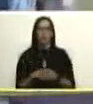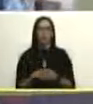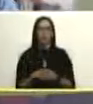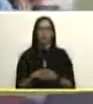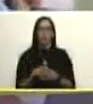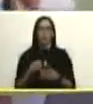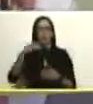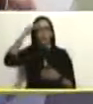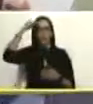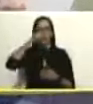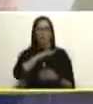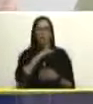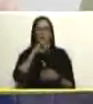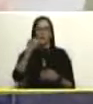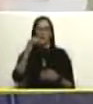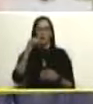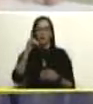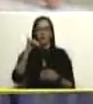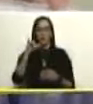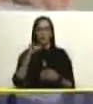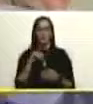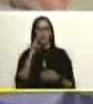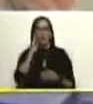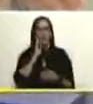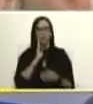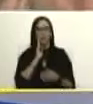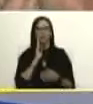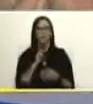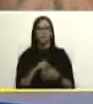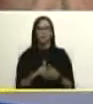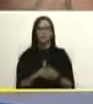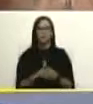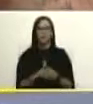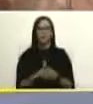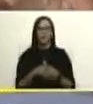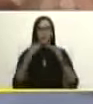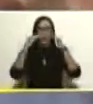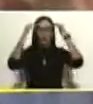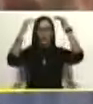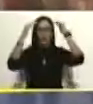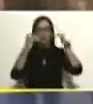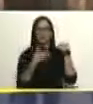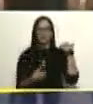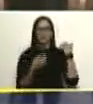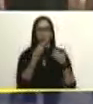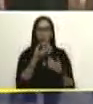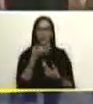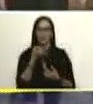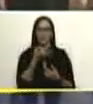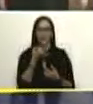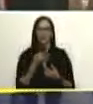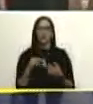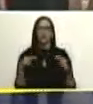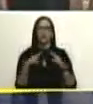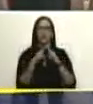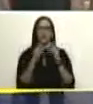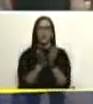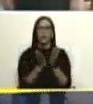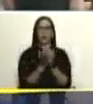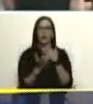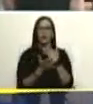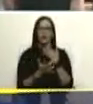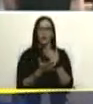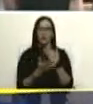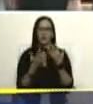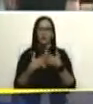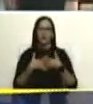jefe de la SODI Bolívar. Cheir, comandante presidente, muy buenas tardes. Nos encontramos en la Escuela Técnica Industrial Alfredo